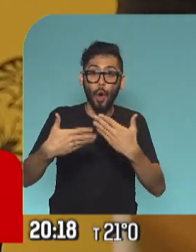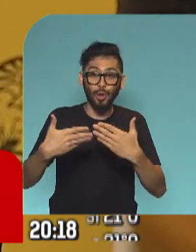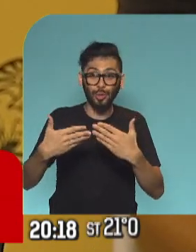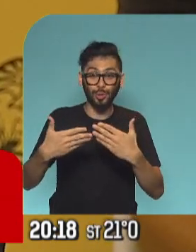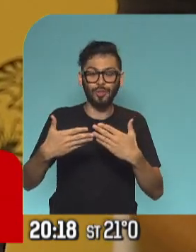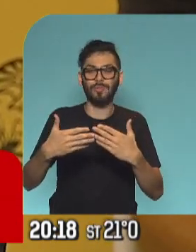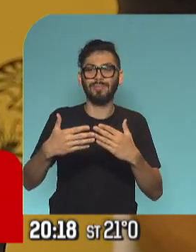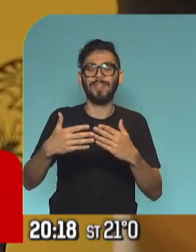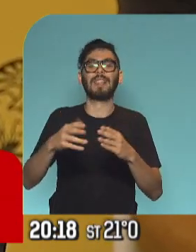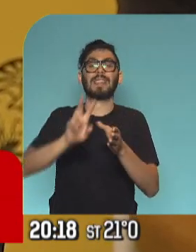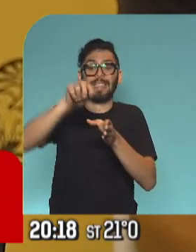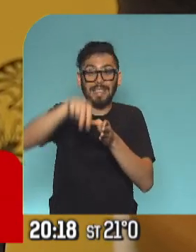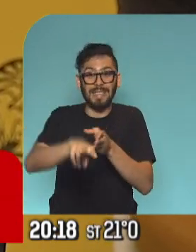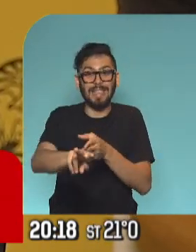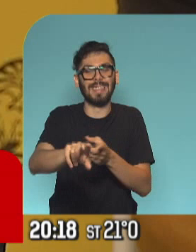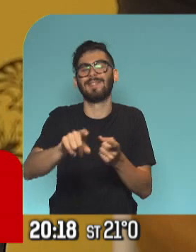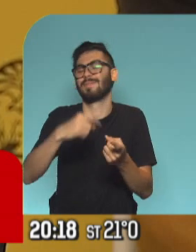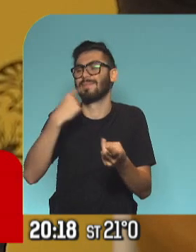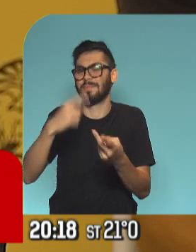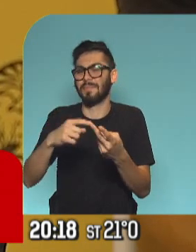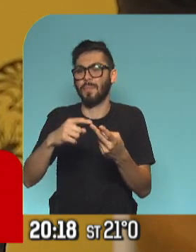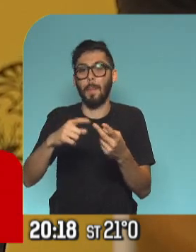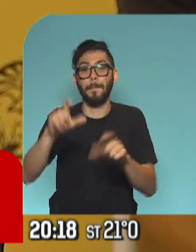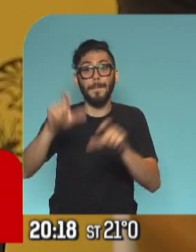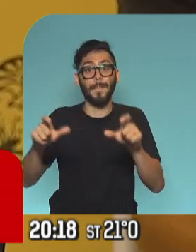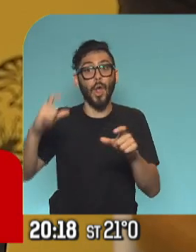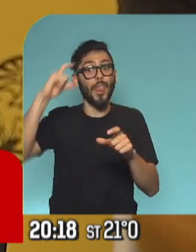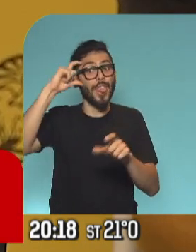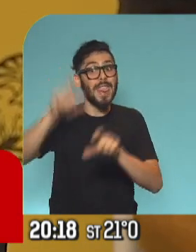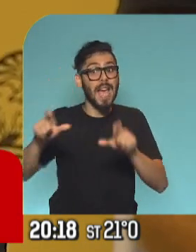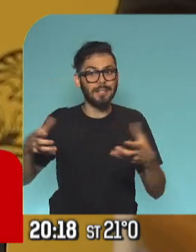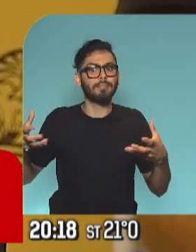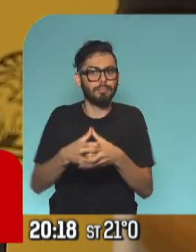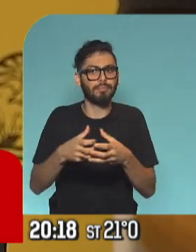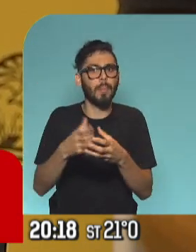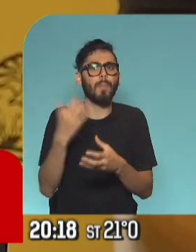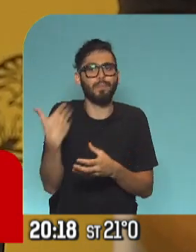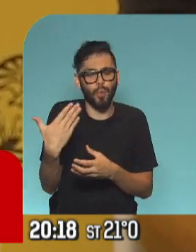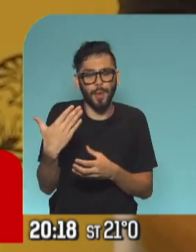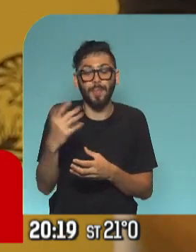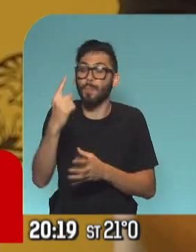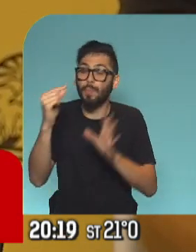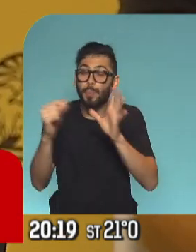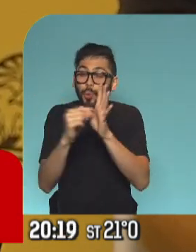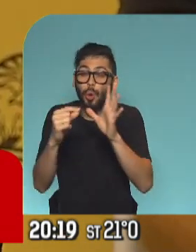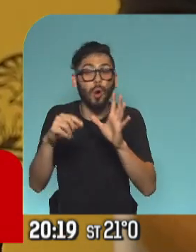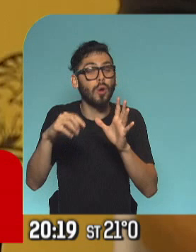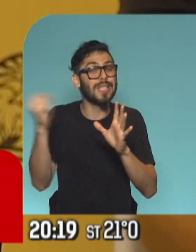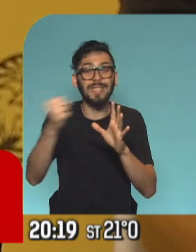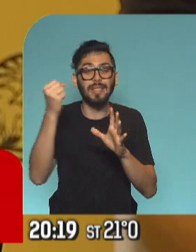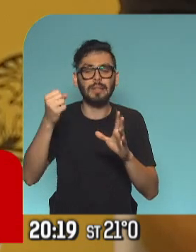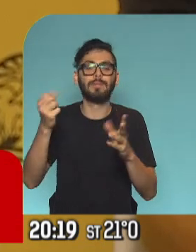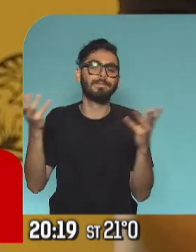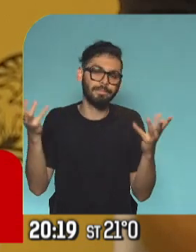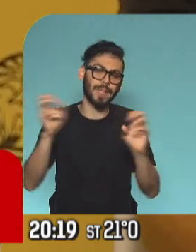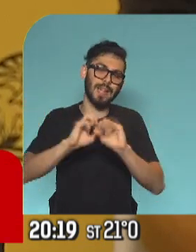las reuniones sociales de hasta 10 personas, y estaba claro que el punto más importante del discurso del jefe de gobierno de la ciudad